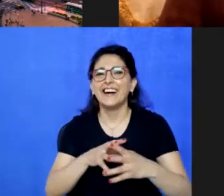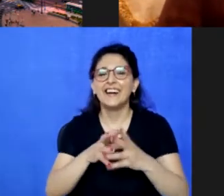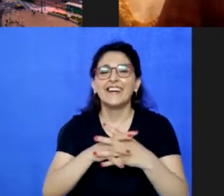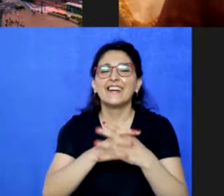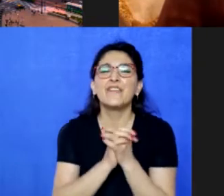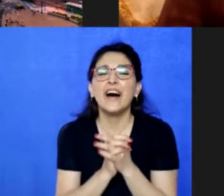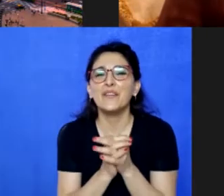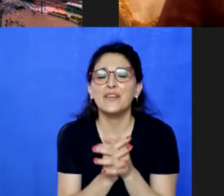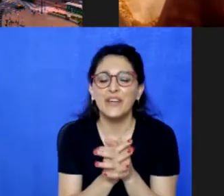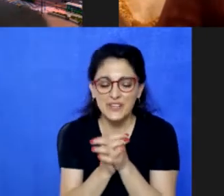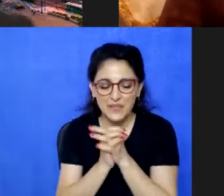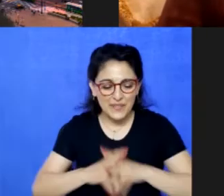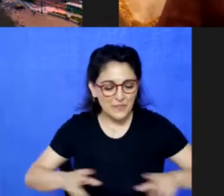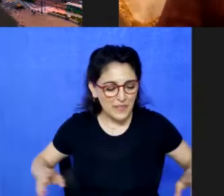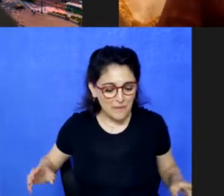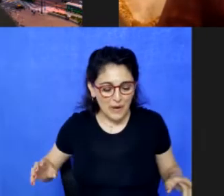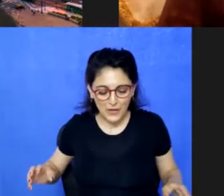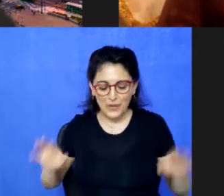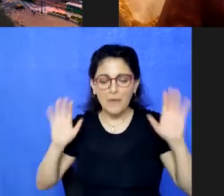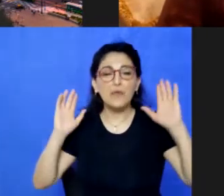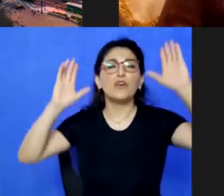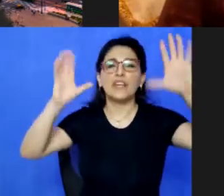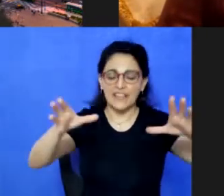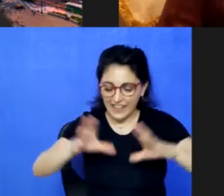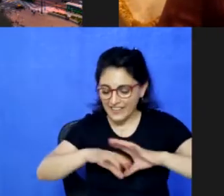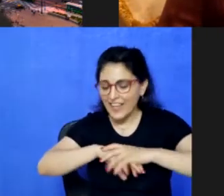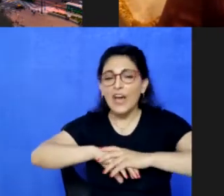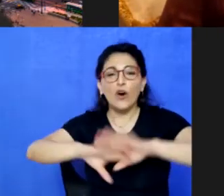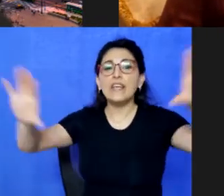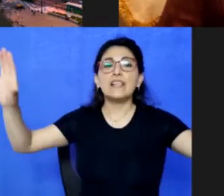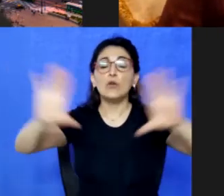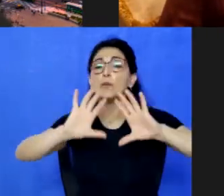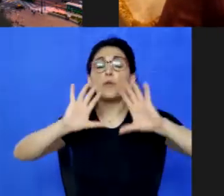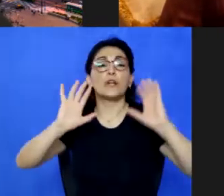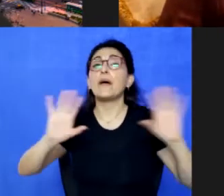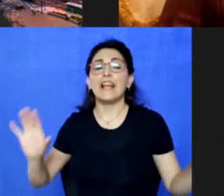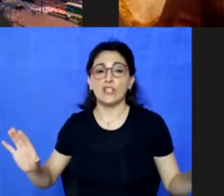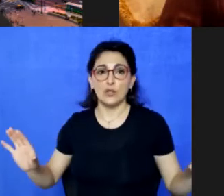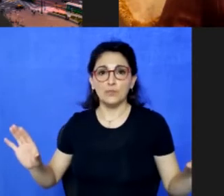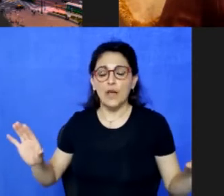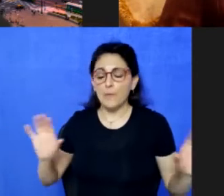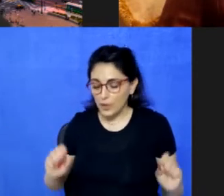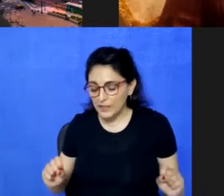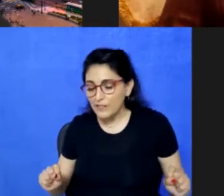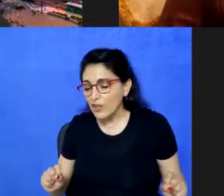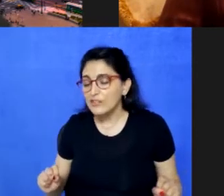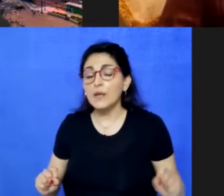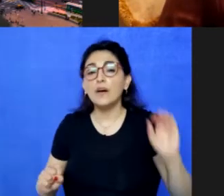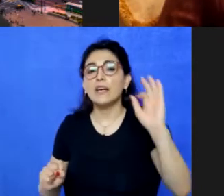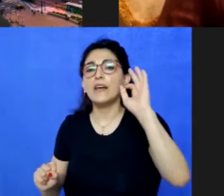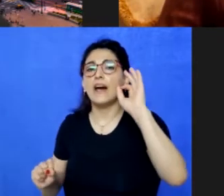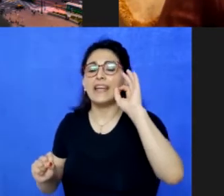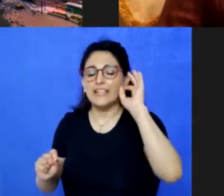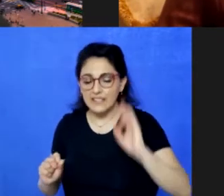Son carísimos. Qué bárbaro. Escúchame, Mauro y Adrián, hoy es el último programa del año. Por lo tanto,